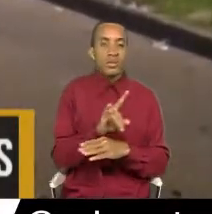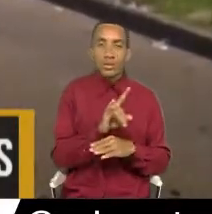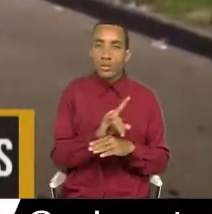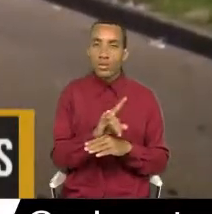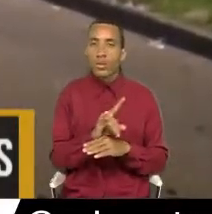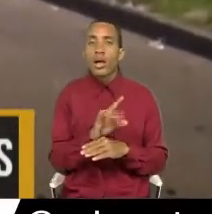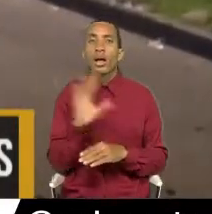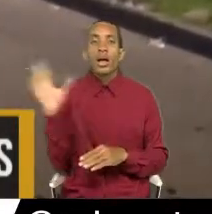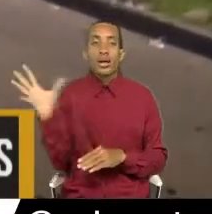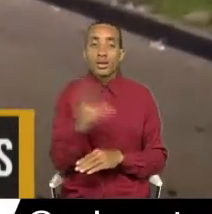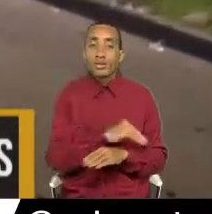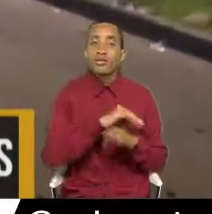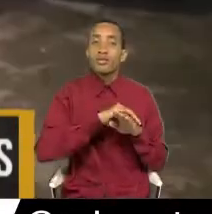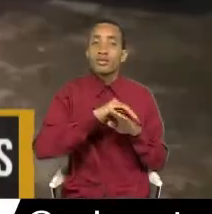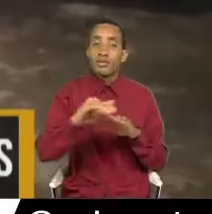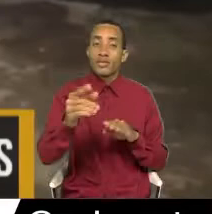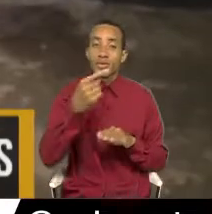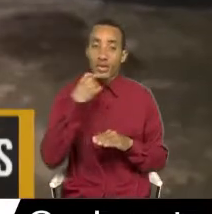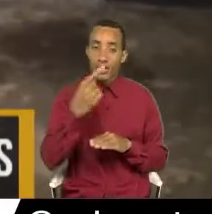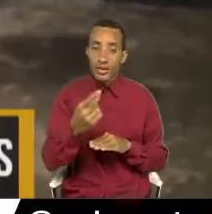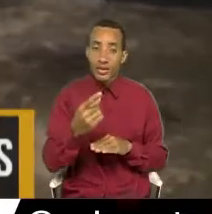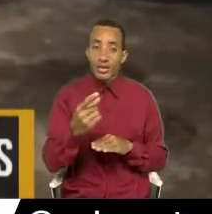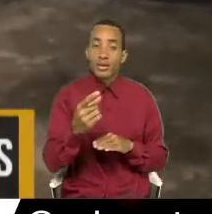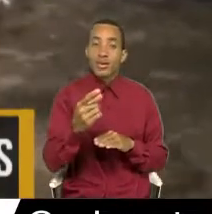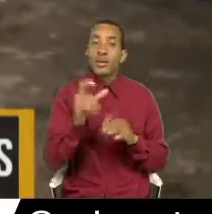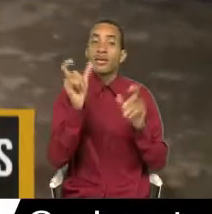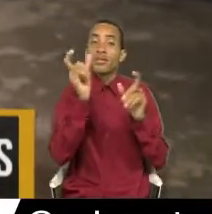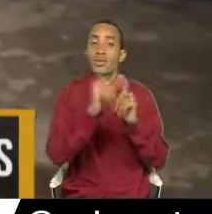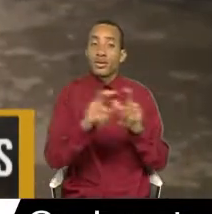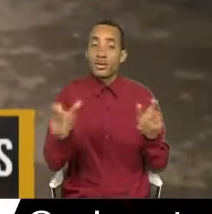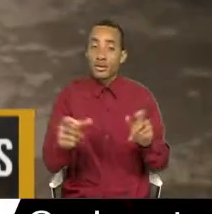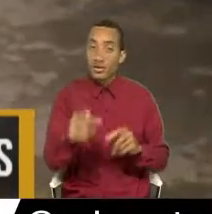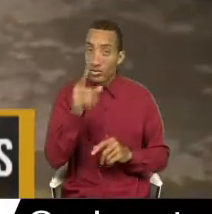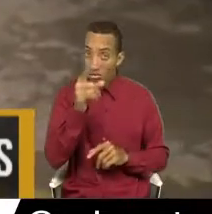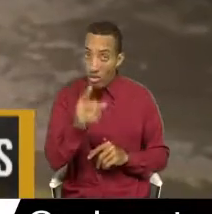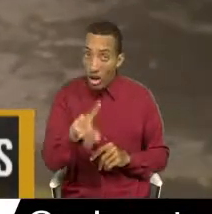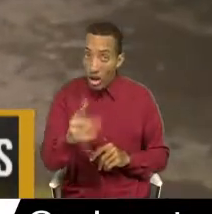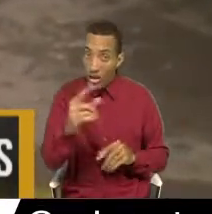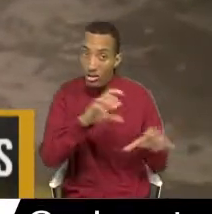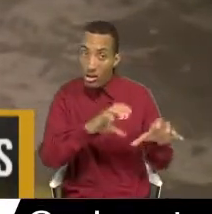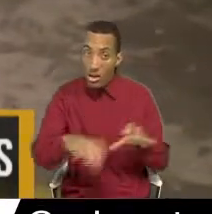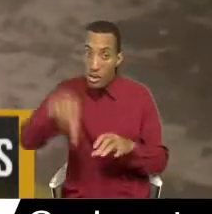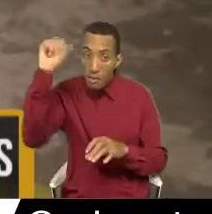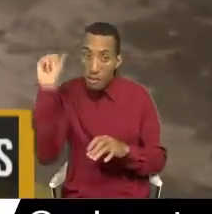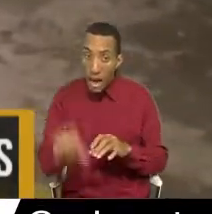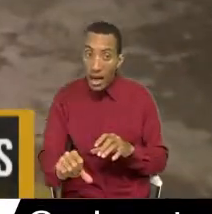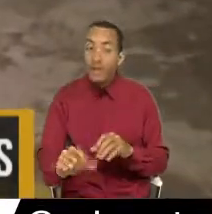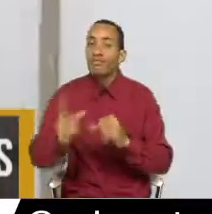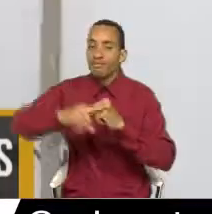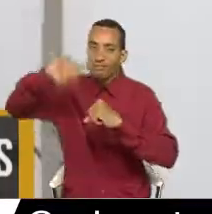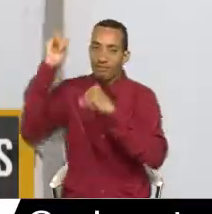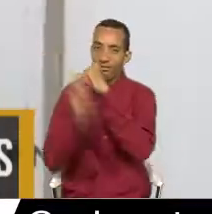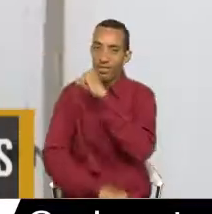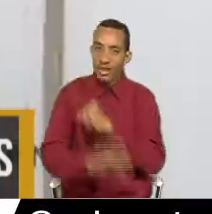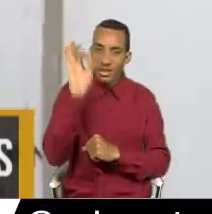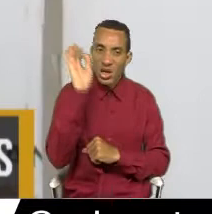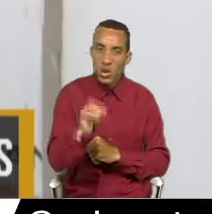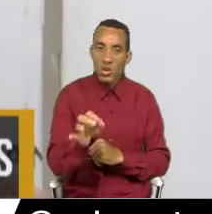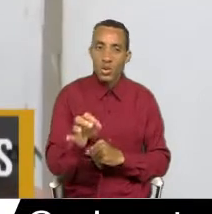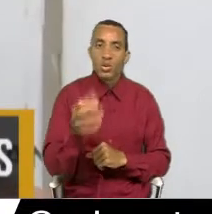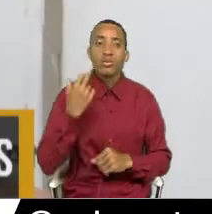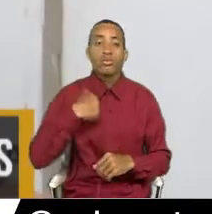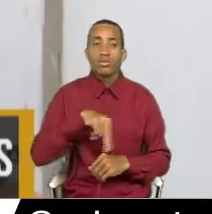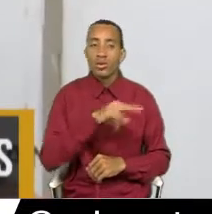invitación y decirles, ciudadanos y amigos, el que la hace la paga. Y vamos a tener en cuenta todos los controles. Por